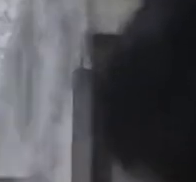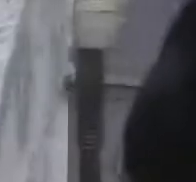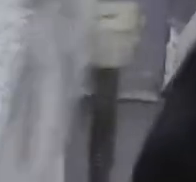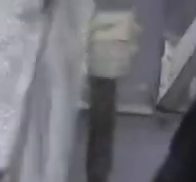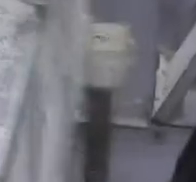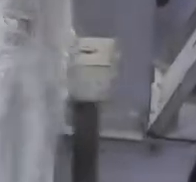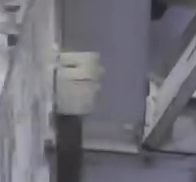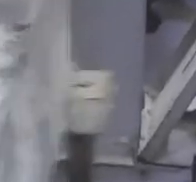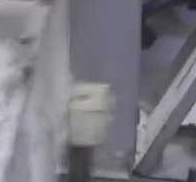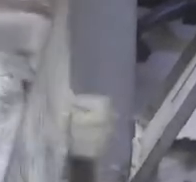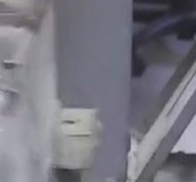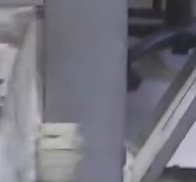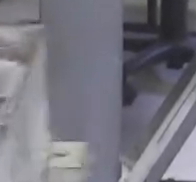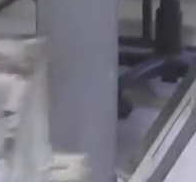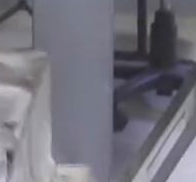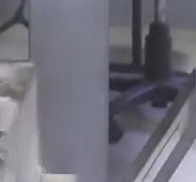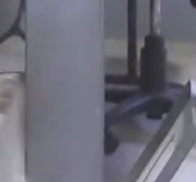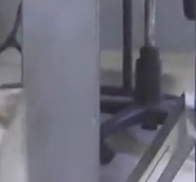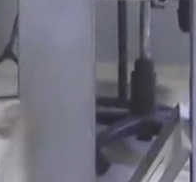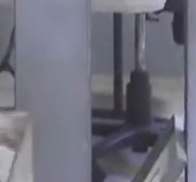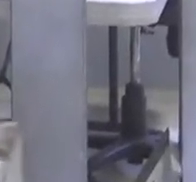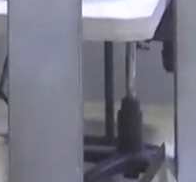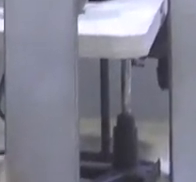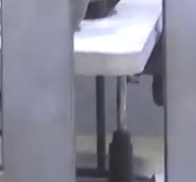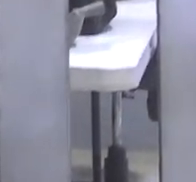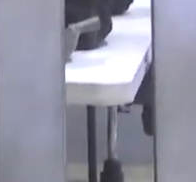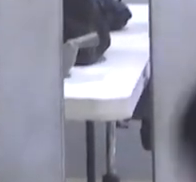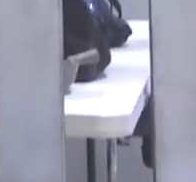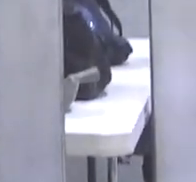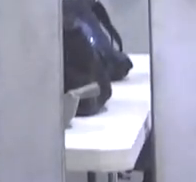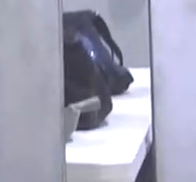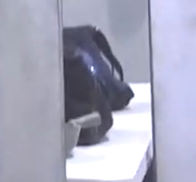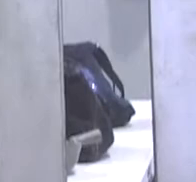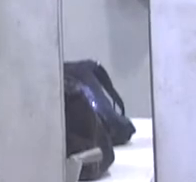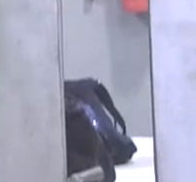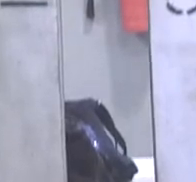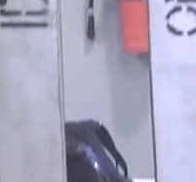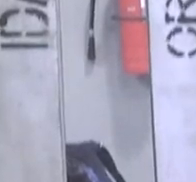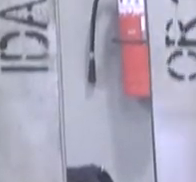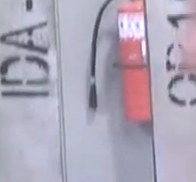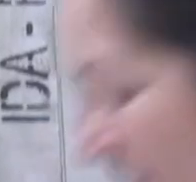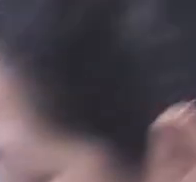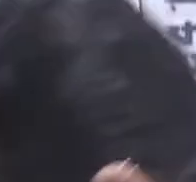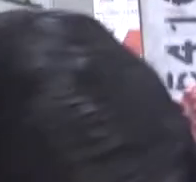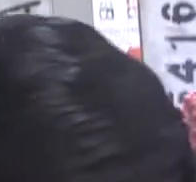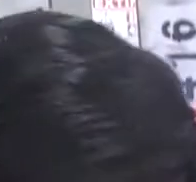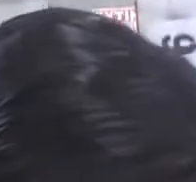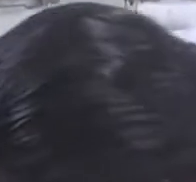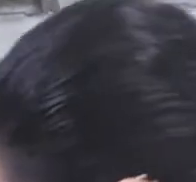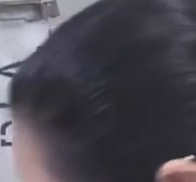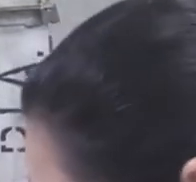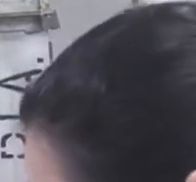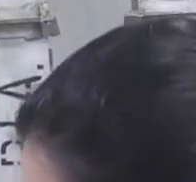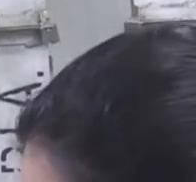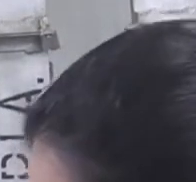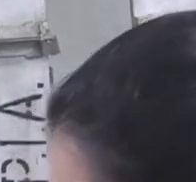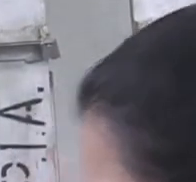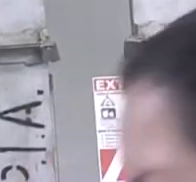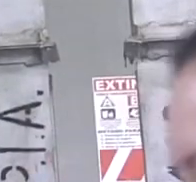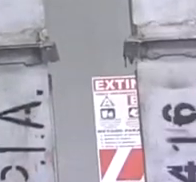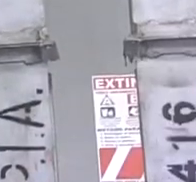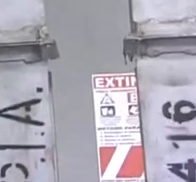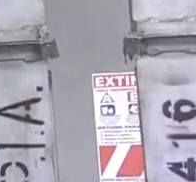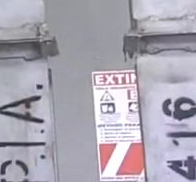como funcionarios institucionales que no lograban aceptar ni entender que las mujeres podían manejar una planta. Después